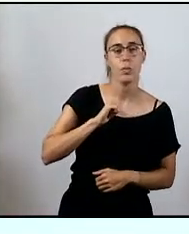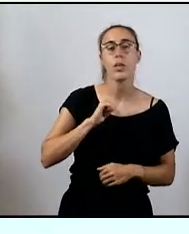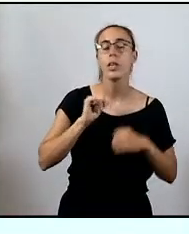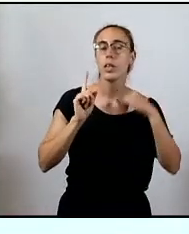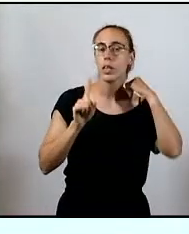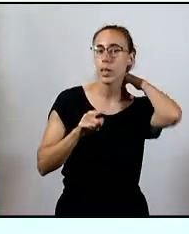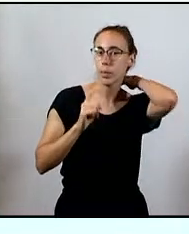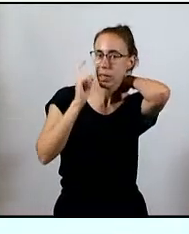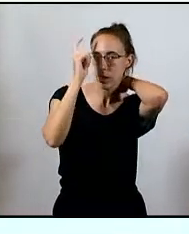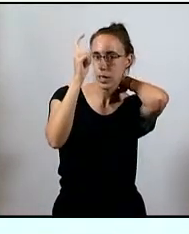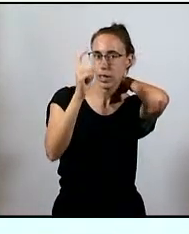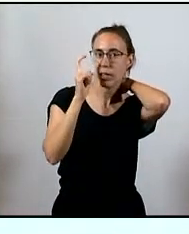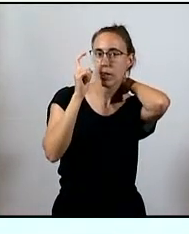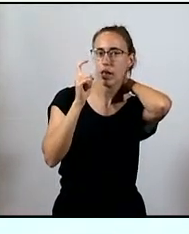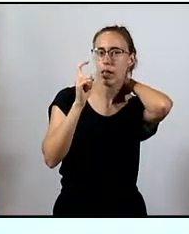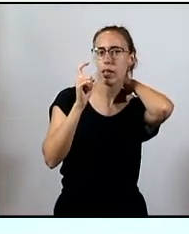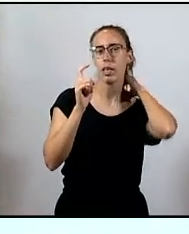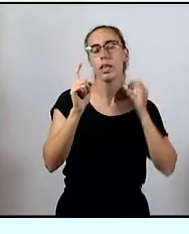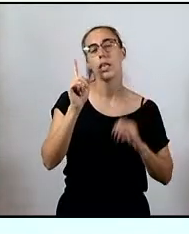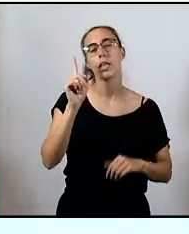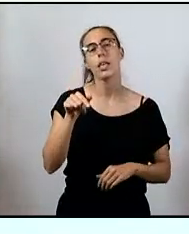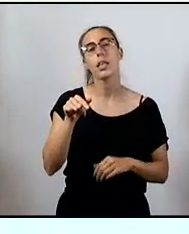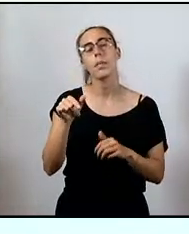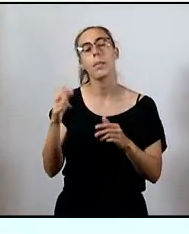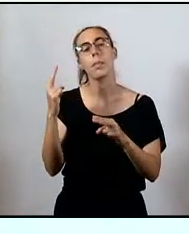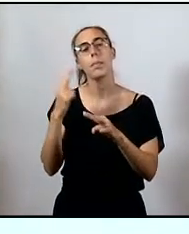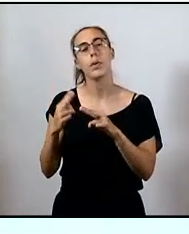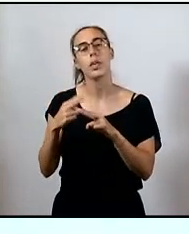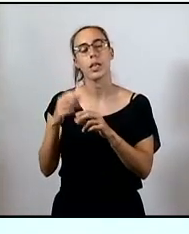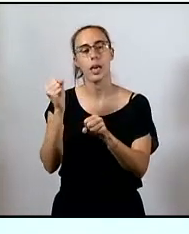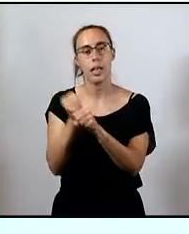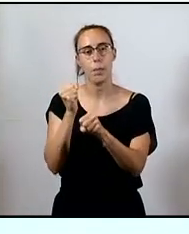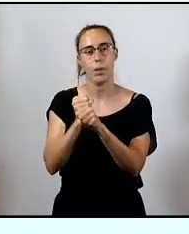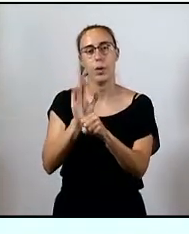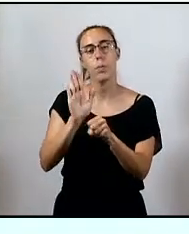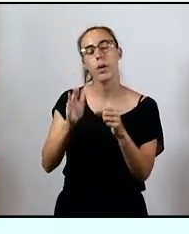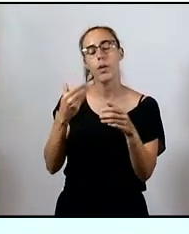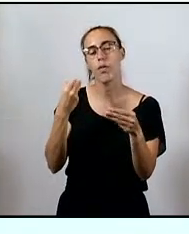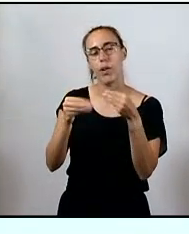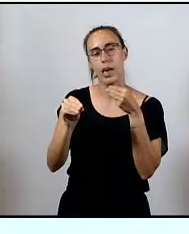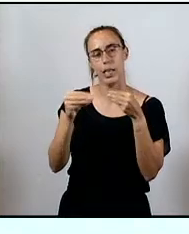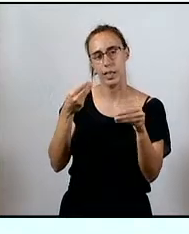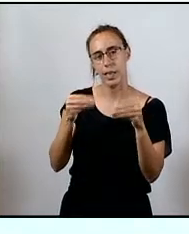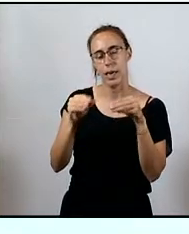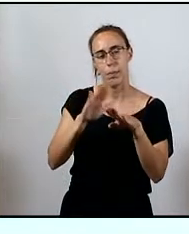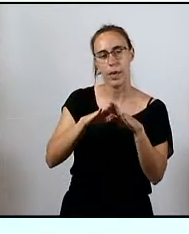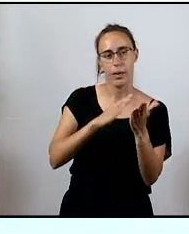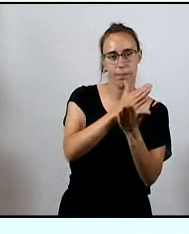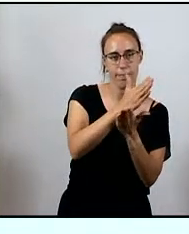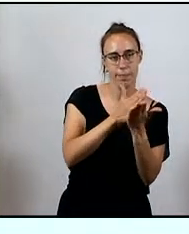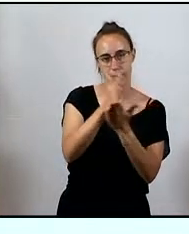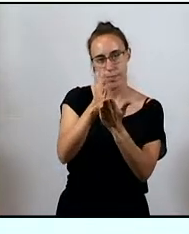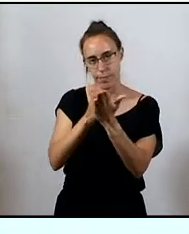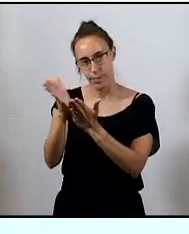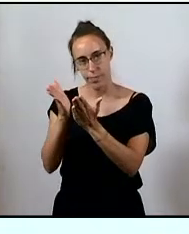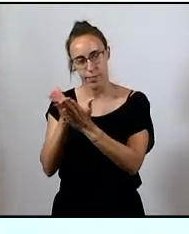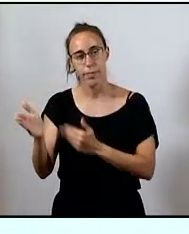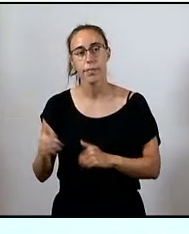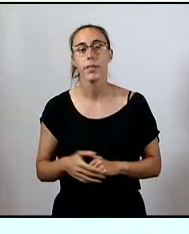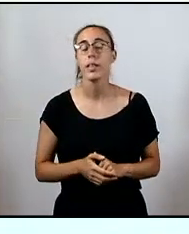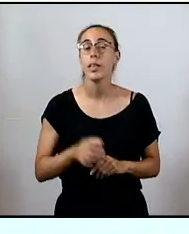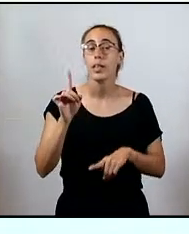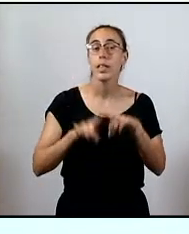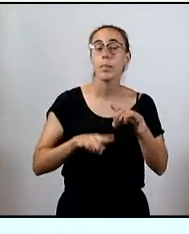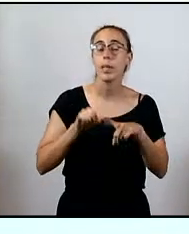ahí o en otras políticas activas de empleo, pero tenemos flexibilidad para dirigir los fondos a unas políticas o a otras. El Ministerio